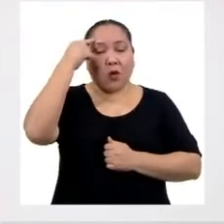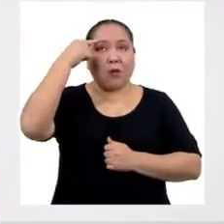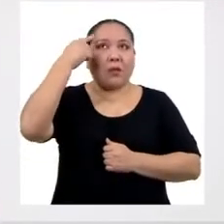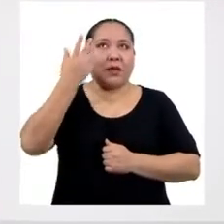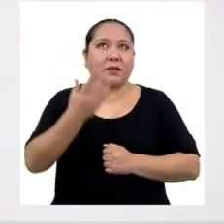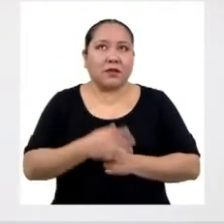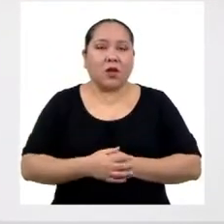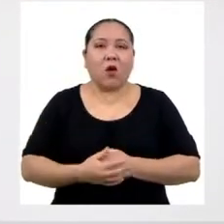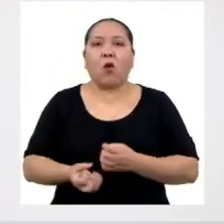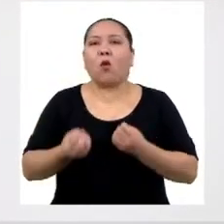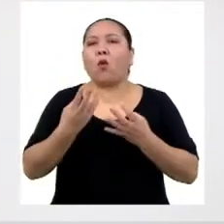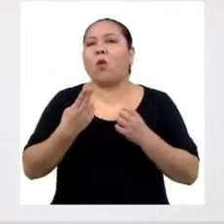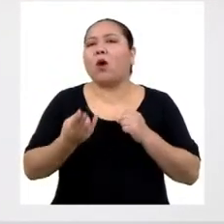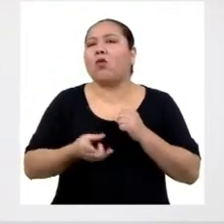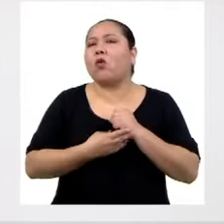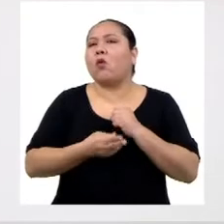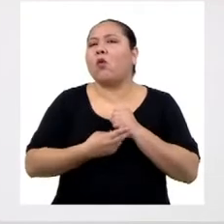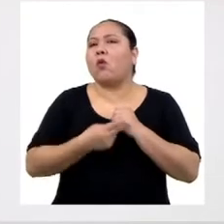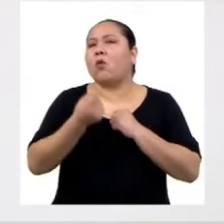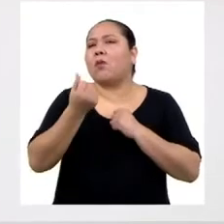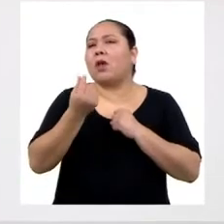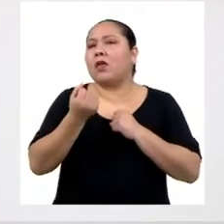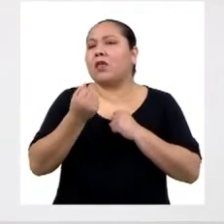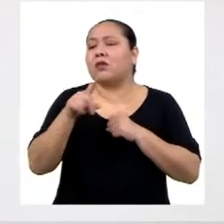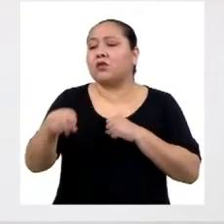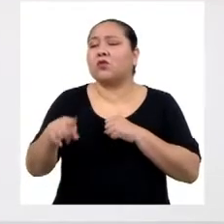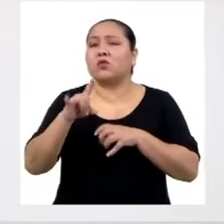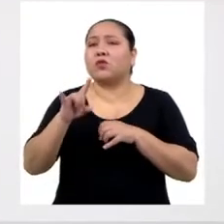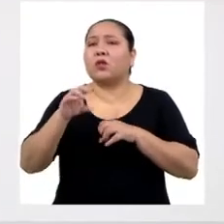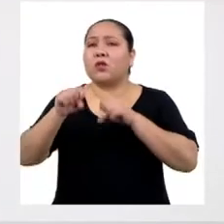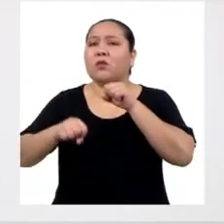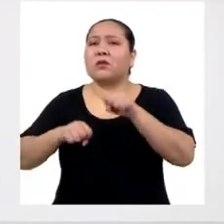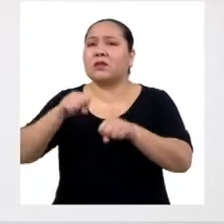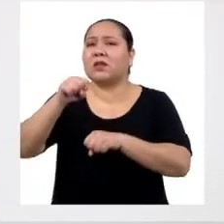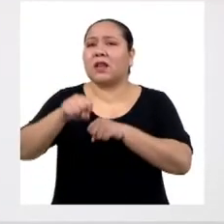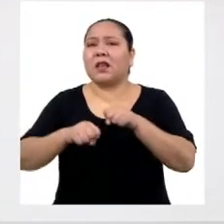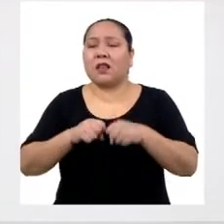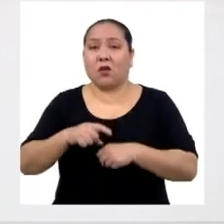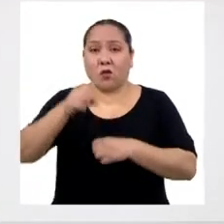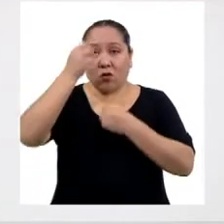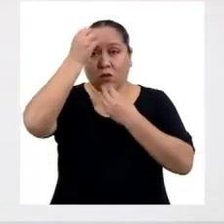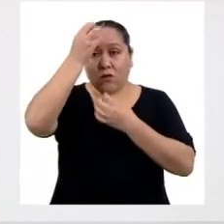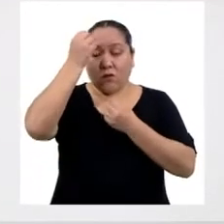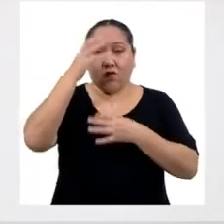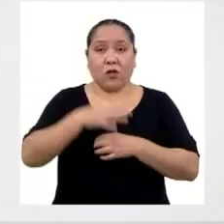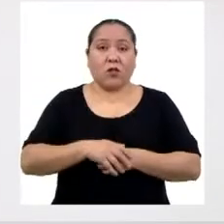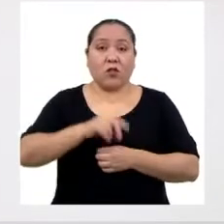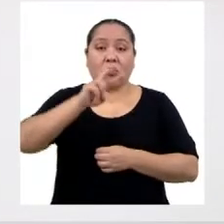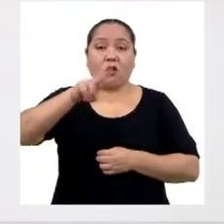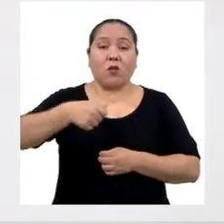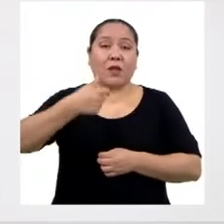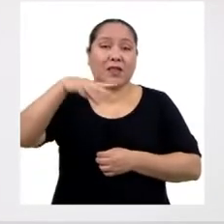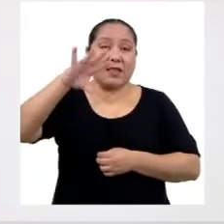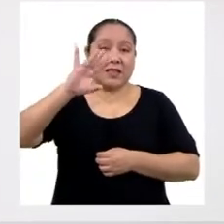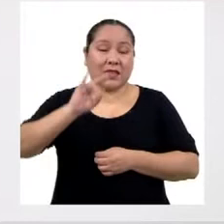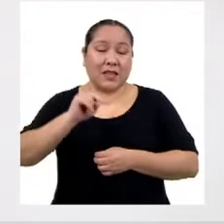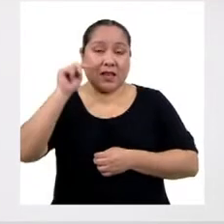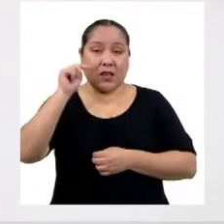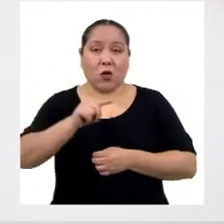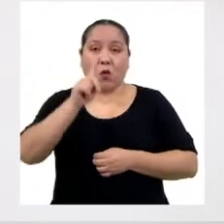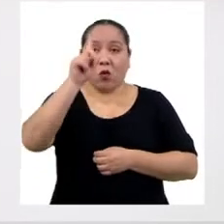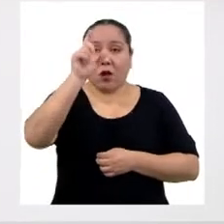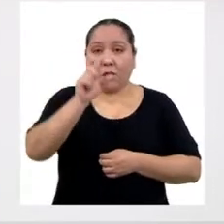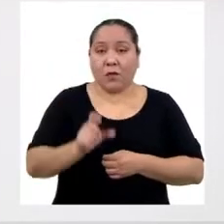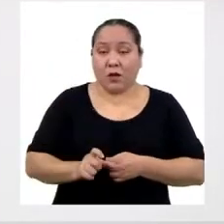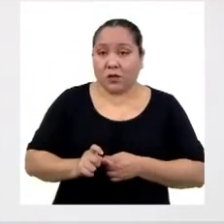pensar cuánto ahorras utilizando una bicicleta? Según un informe realizado en el 2017, una